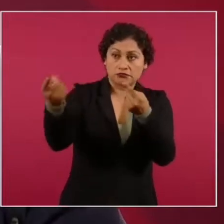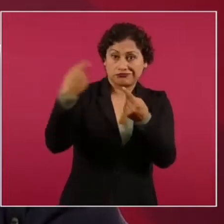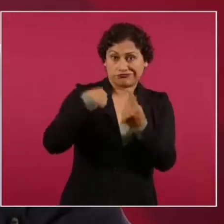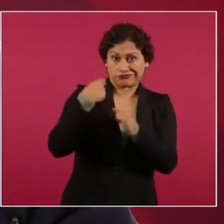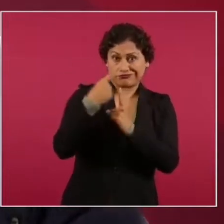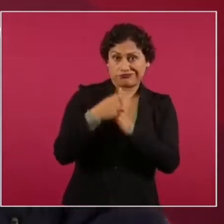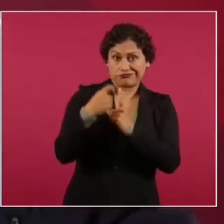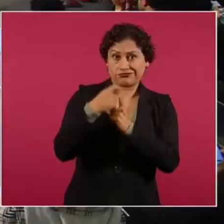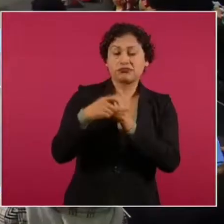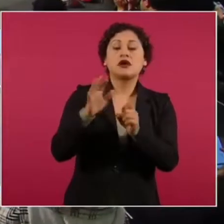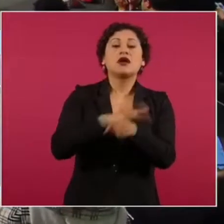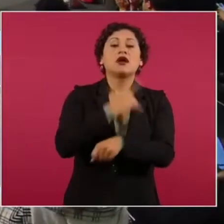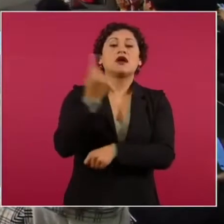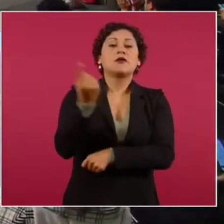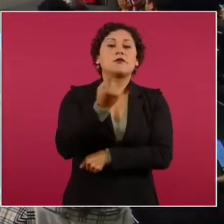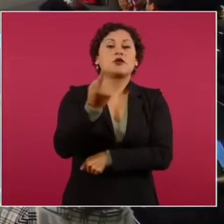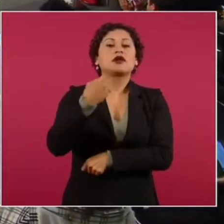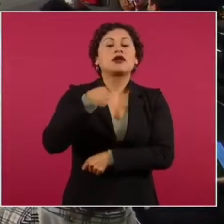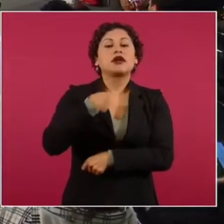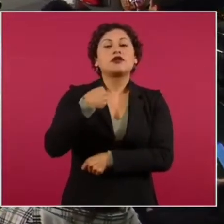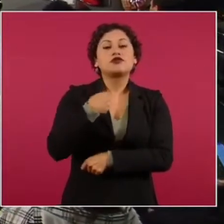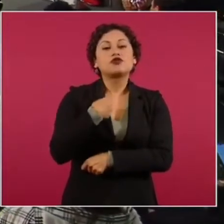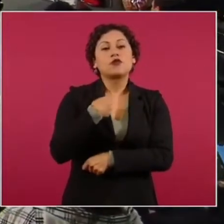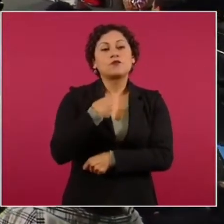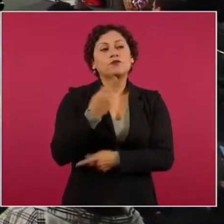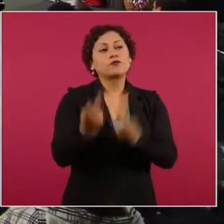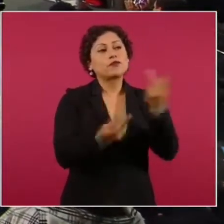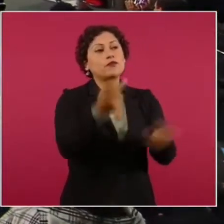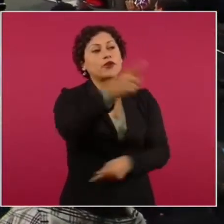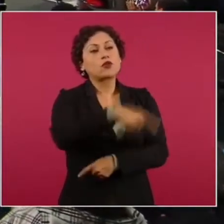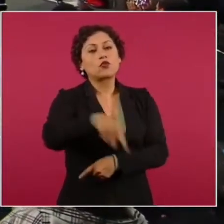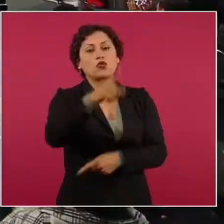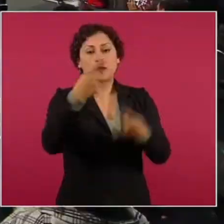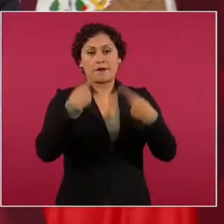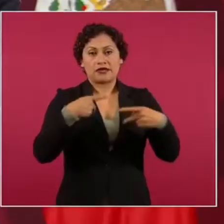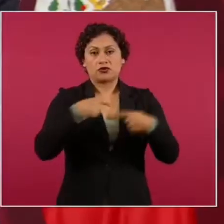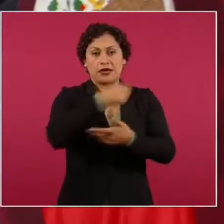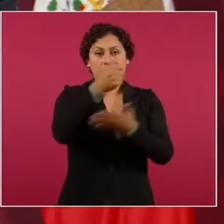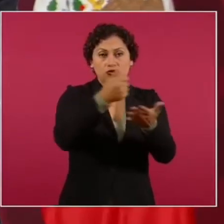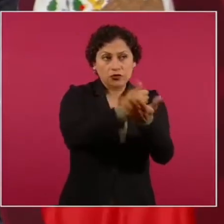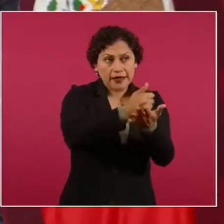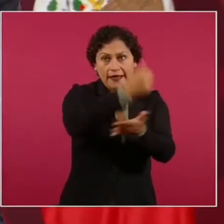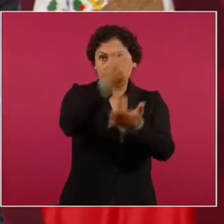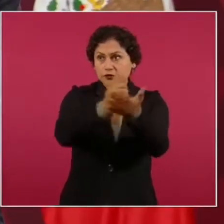porque sostengo que cuando se le pregunta a la gente en las ciudades sobre el principal problema